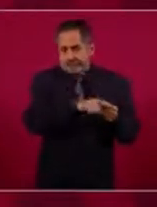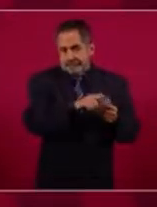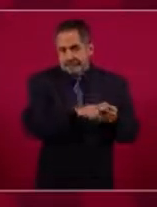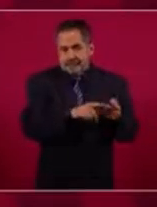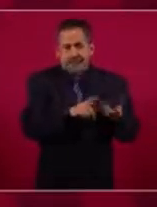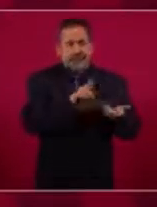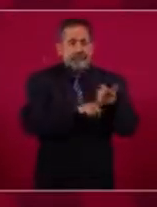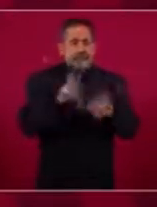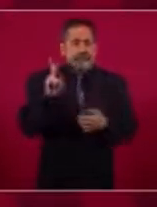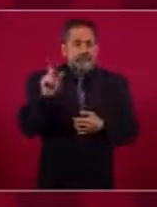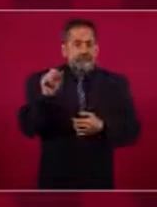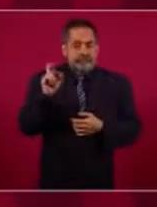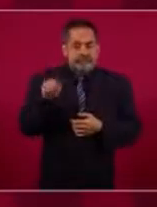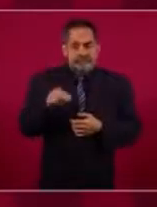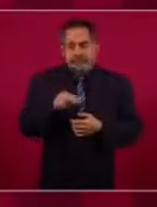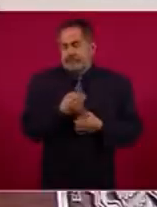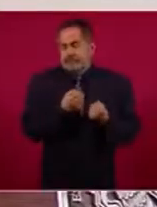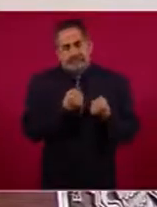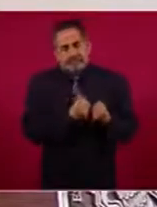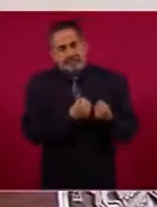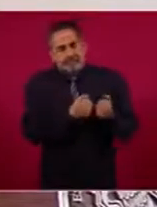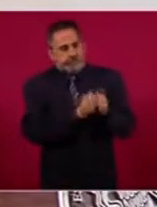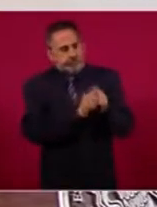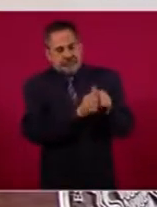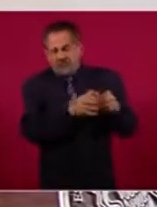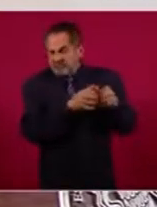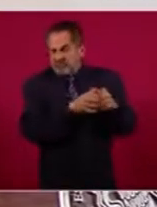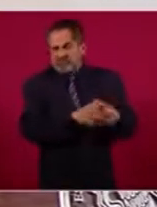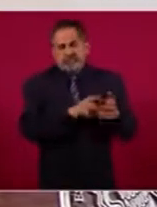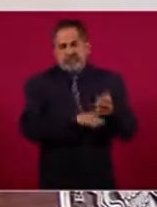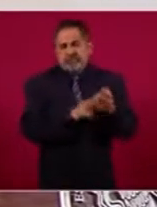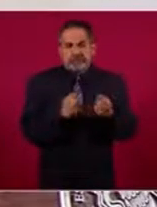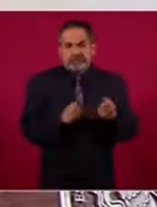del PAN muy fuerte.